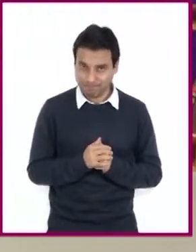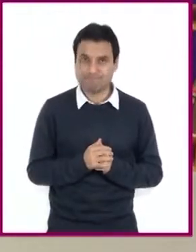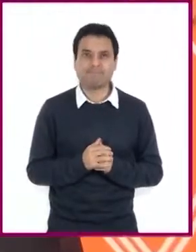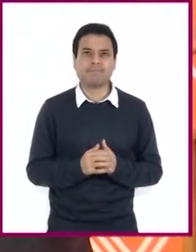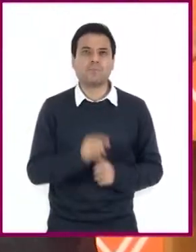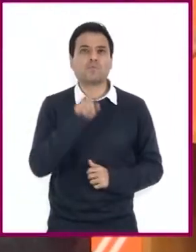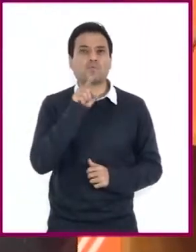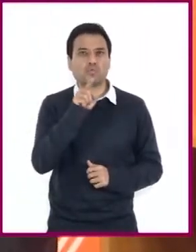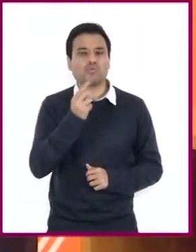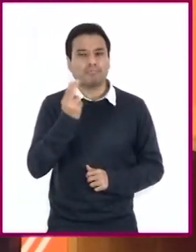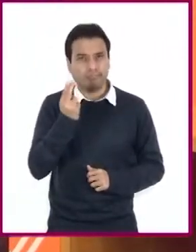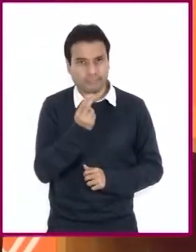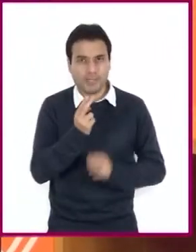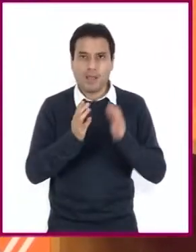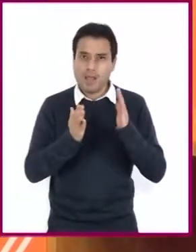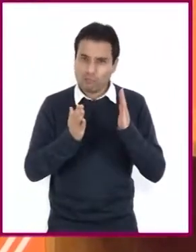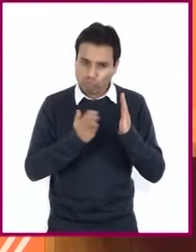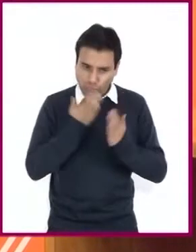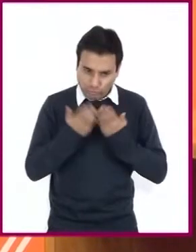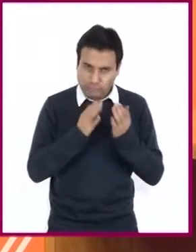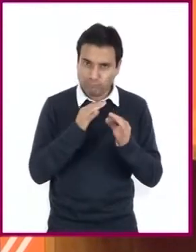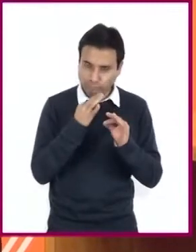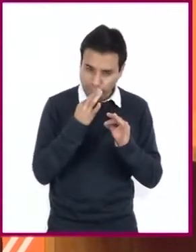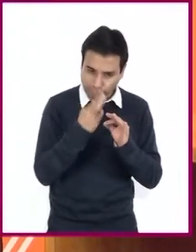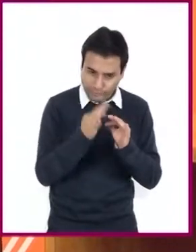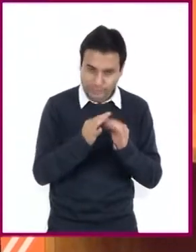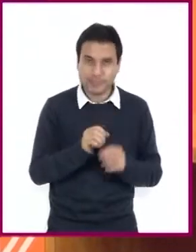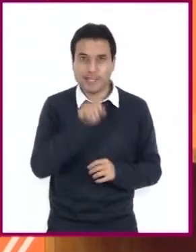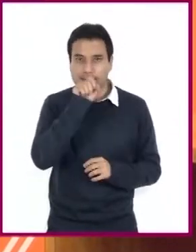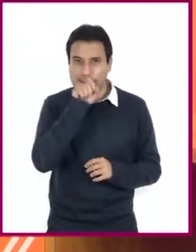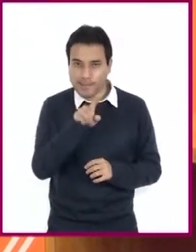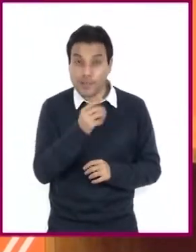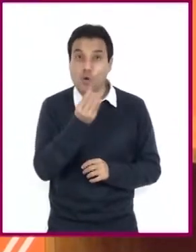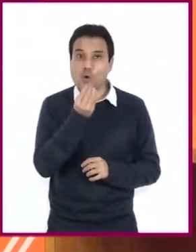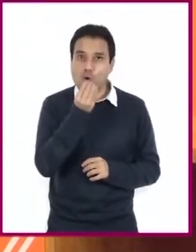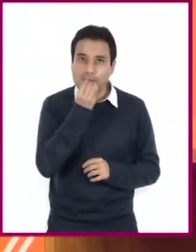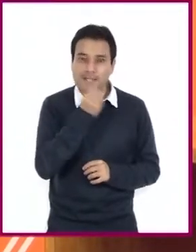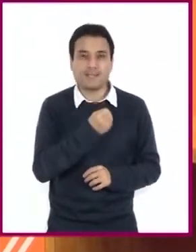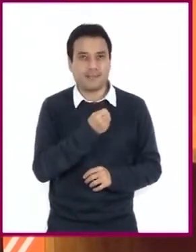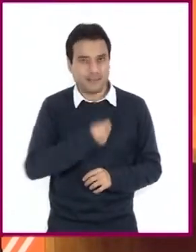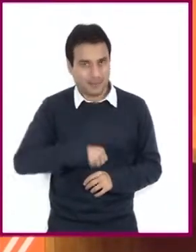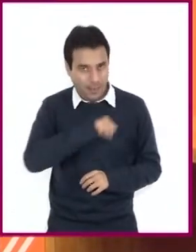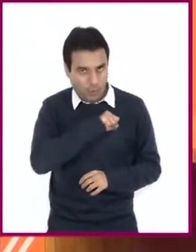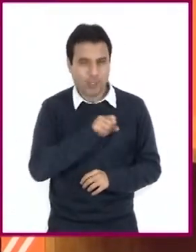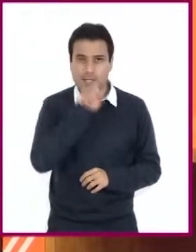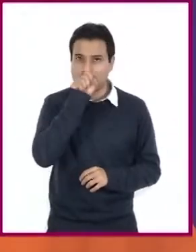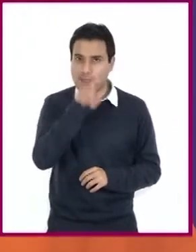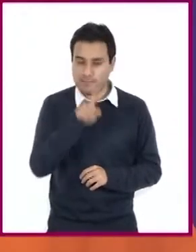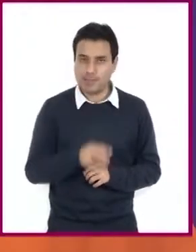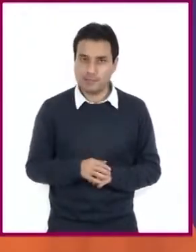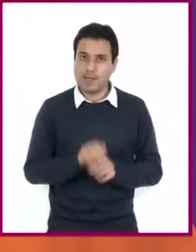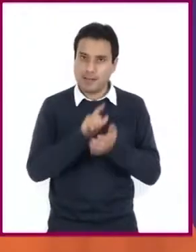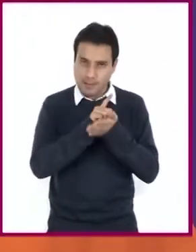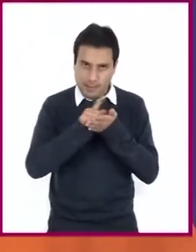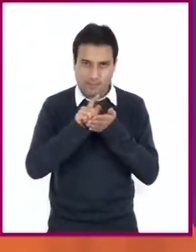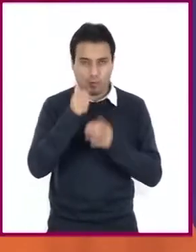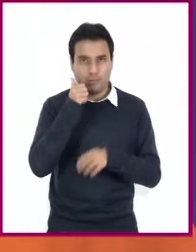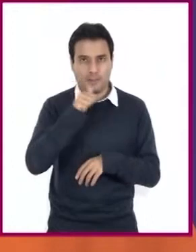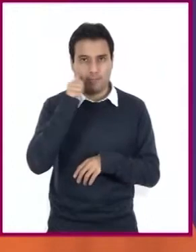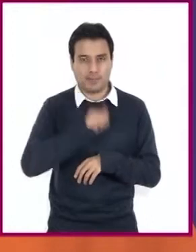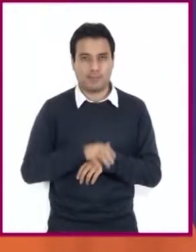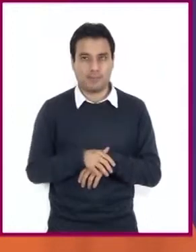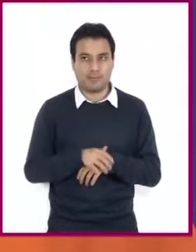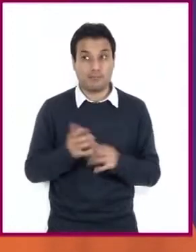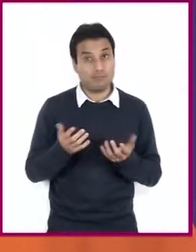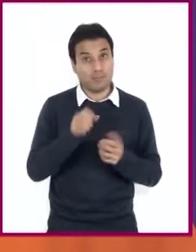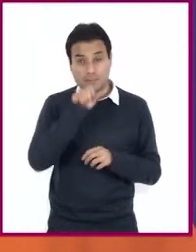complemento para los buenos hábitos de estudio que una alimentación balanceada y buenos hábitos de higiene. Claro, además